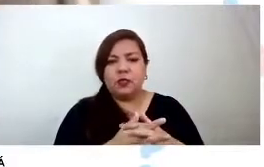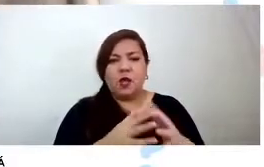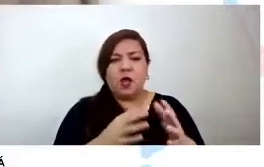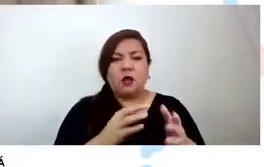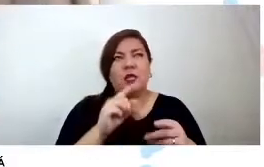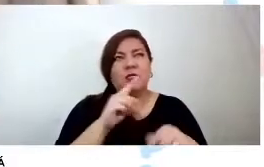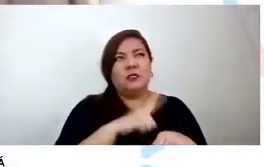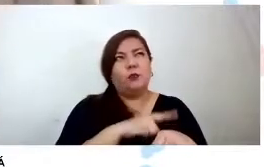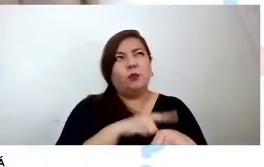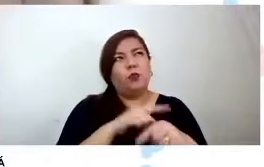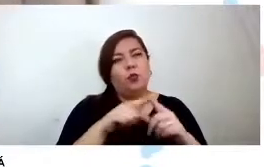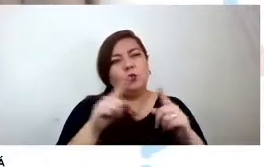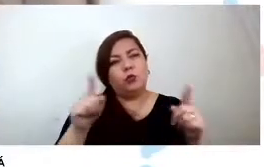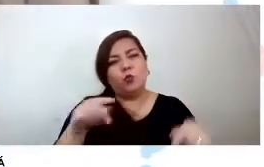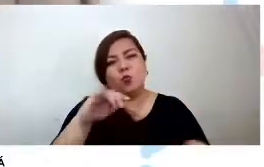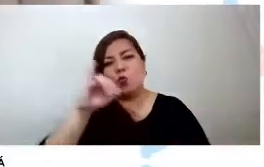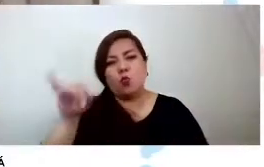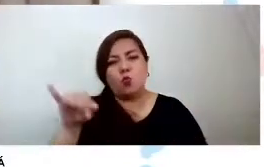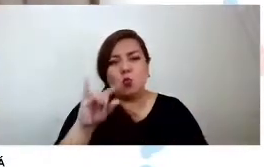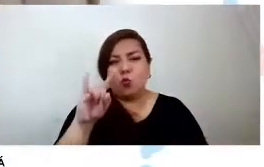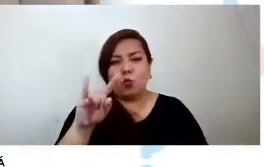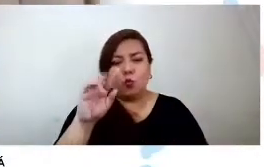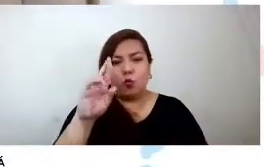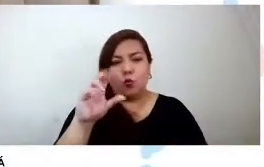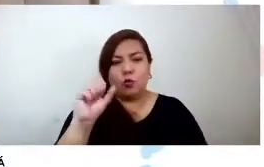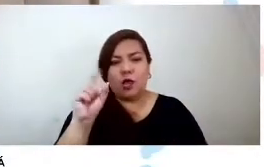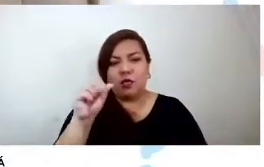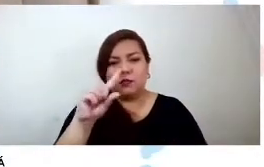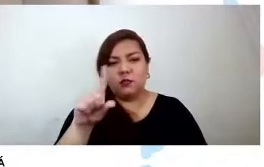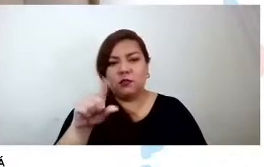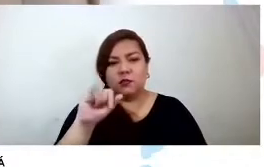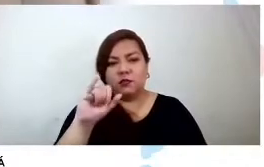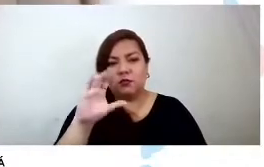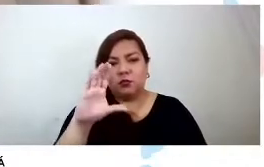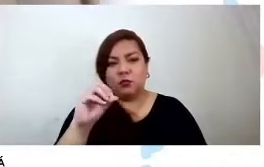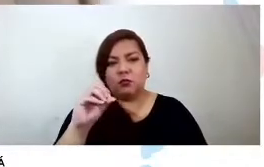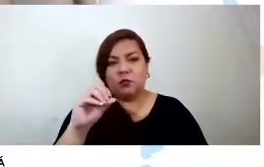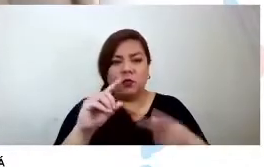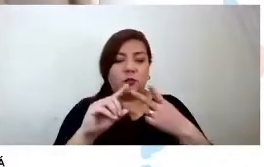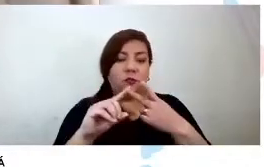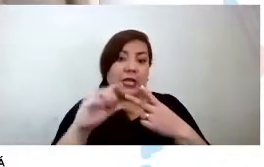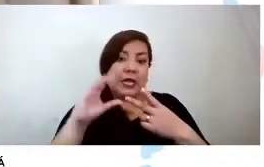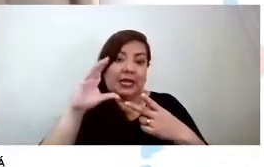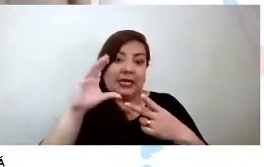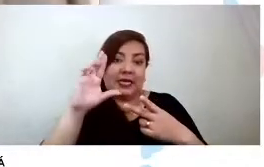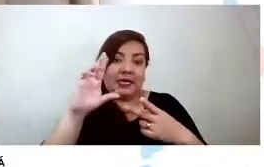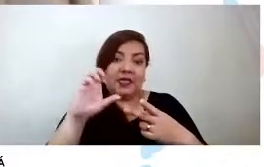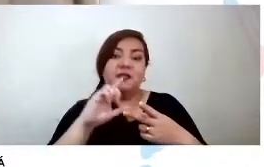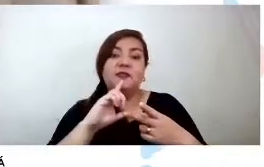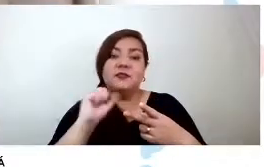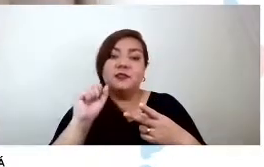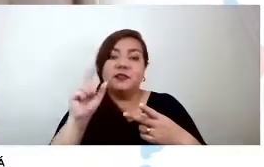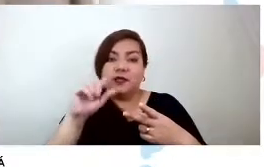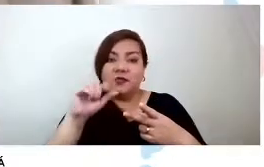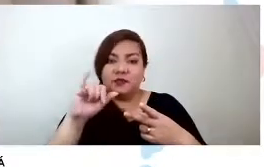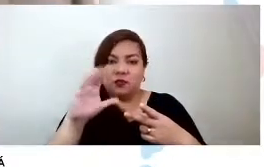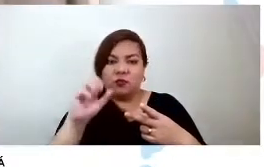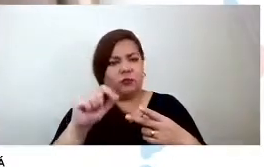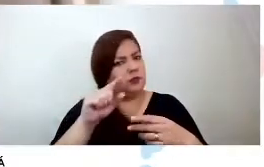Jurásico y al Cretácico. Estamos hablando, en definitiva, de la era de los